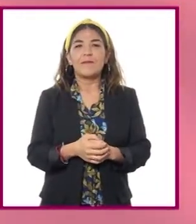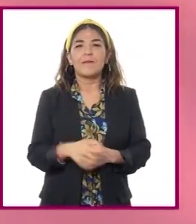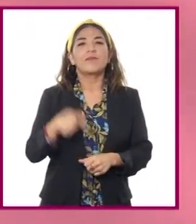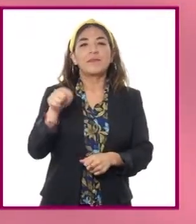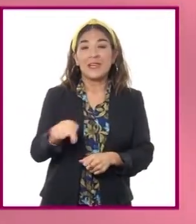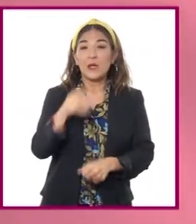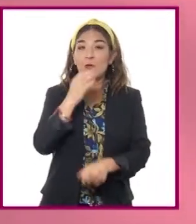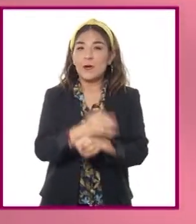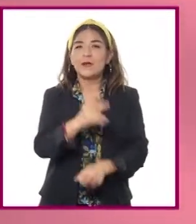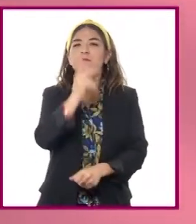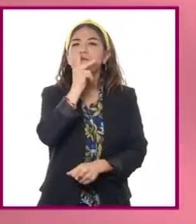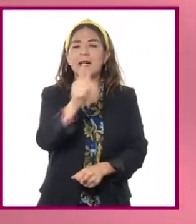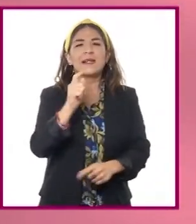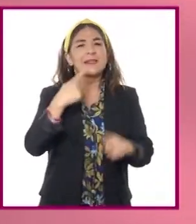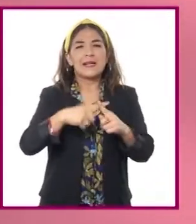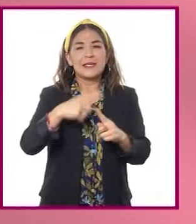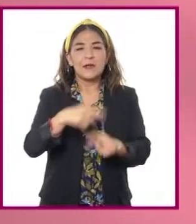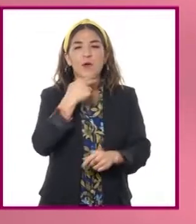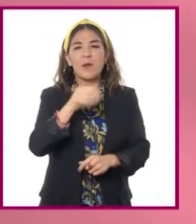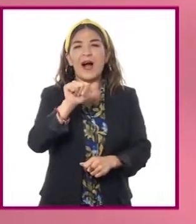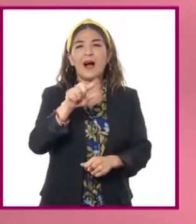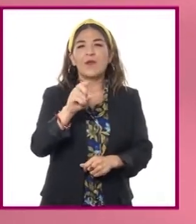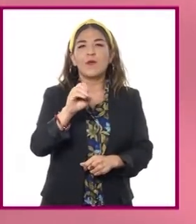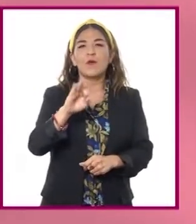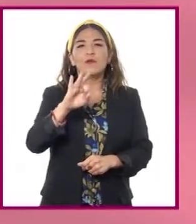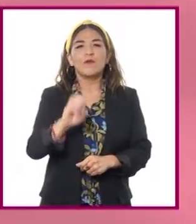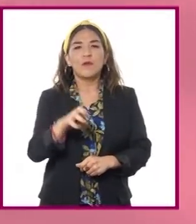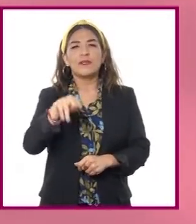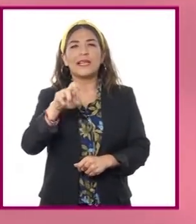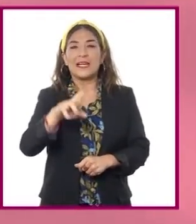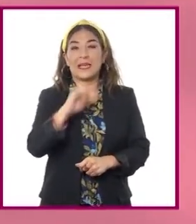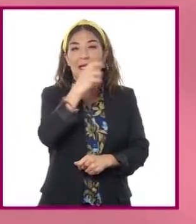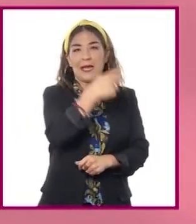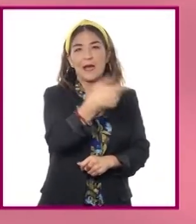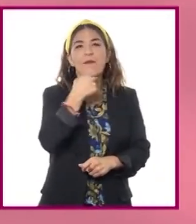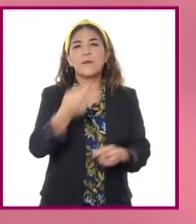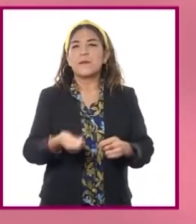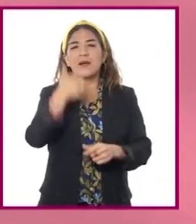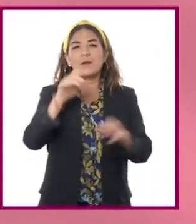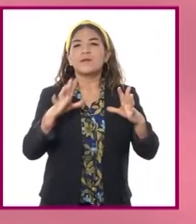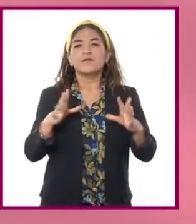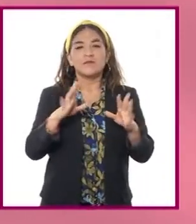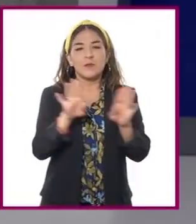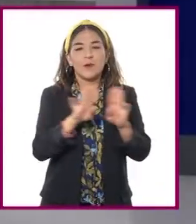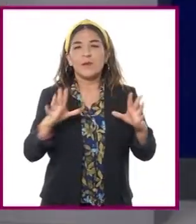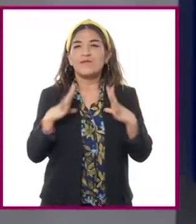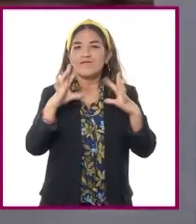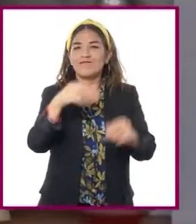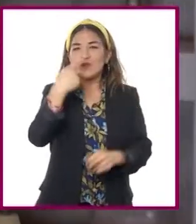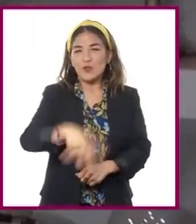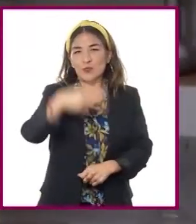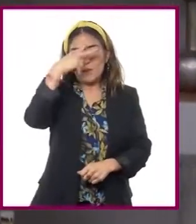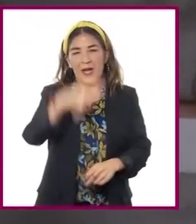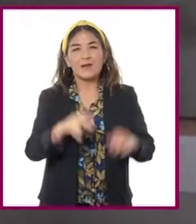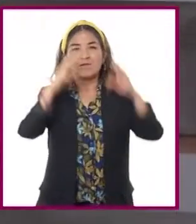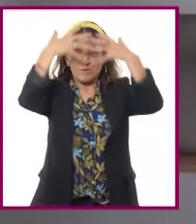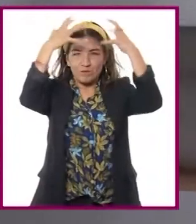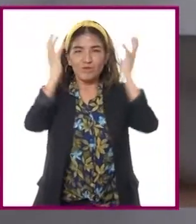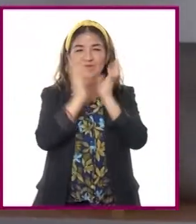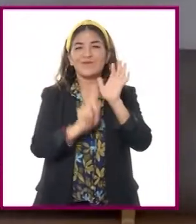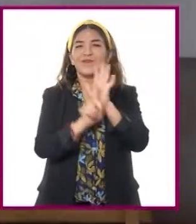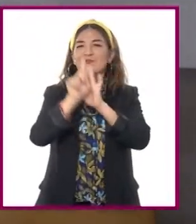Estas son palabras de Rodolfo Nerivela, el primer astronauta mexicano en alcanzar las estrellas. En esta